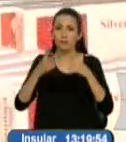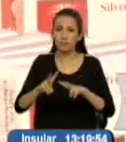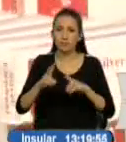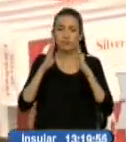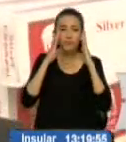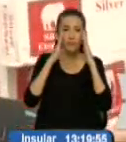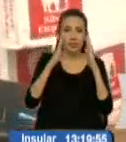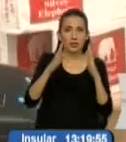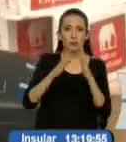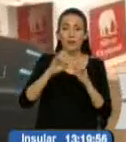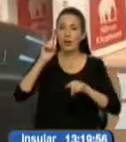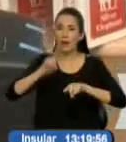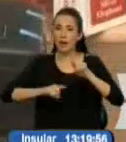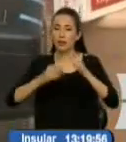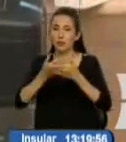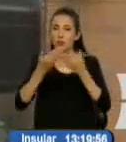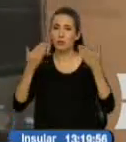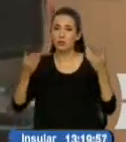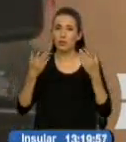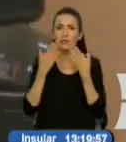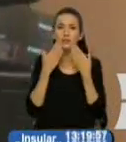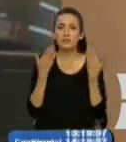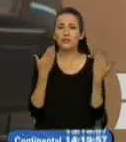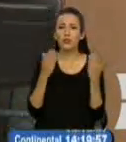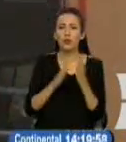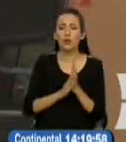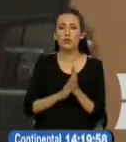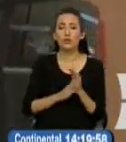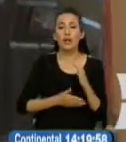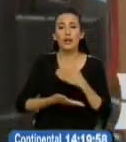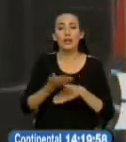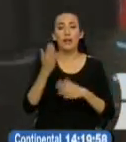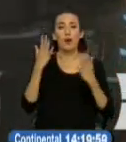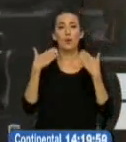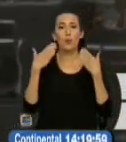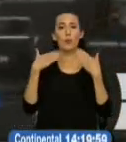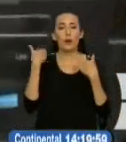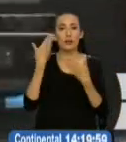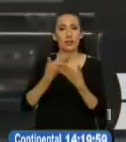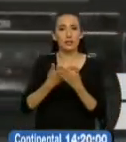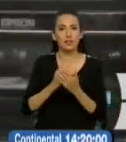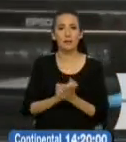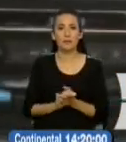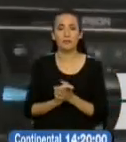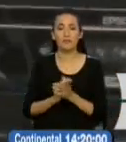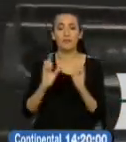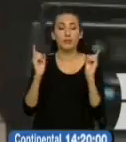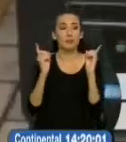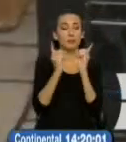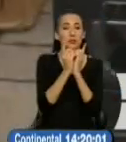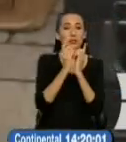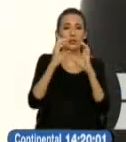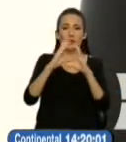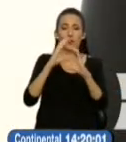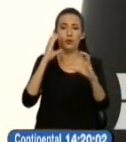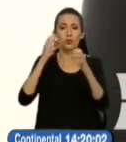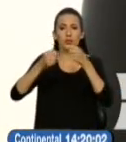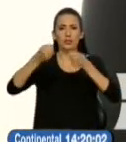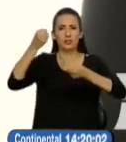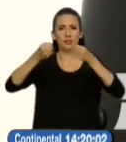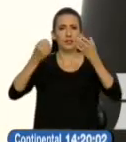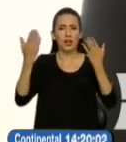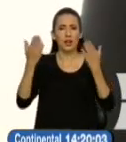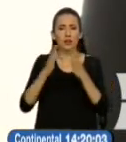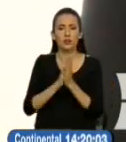detectar varios artículos cuyo destino final era el puerto principal. Hemos encontrado también camiones con productos como